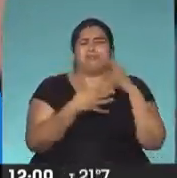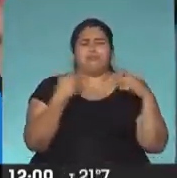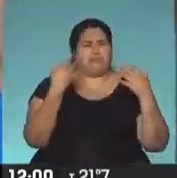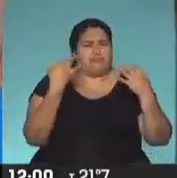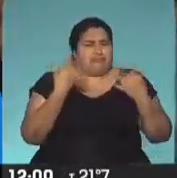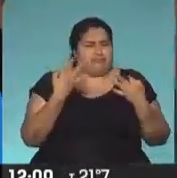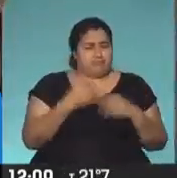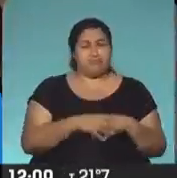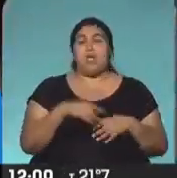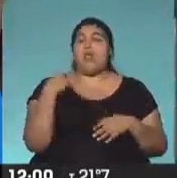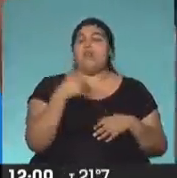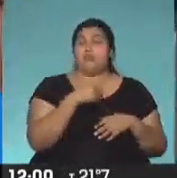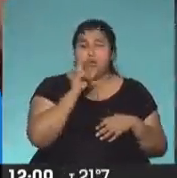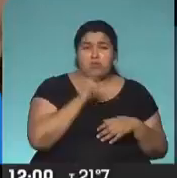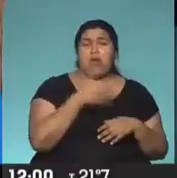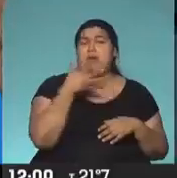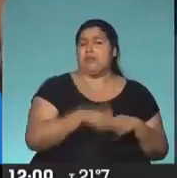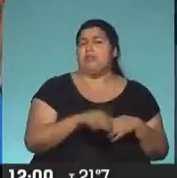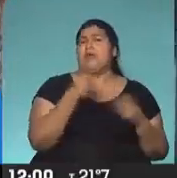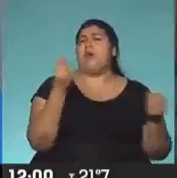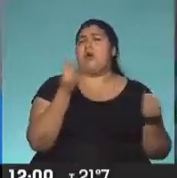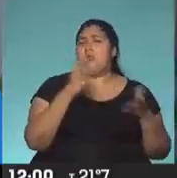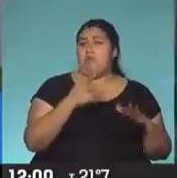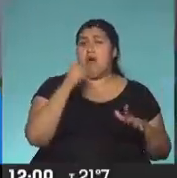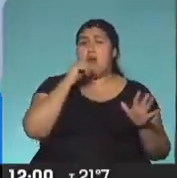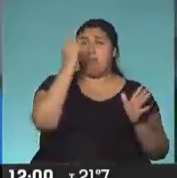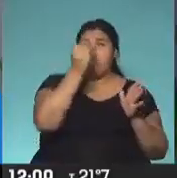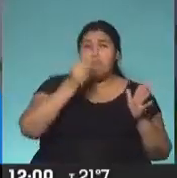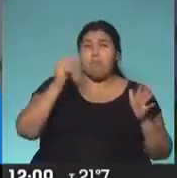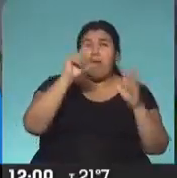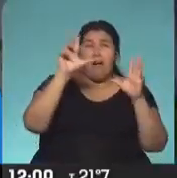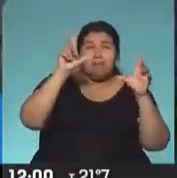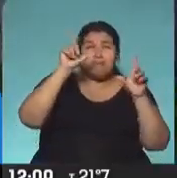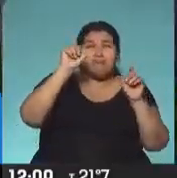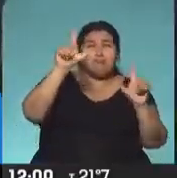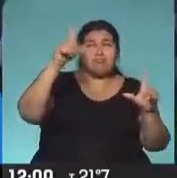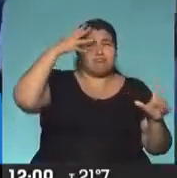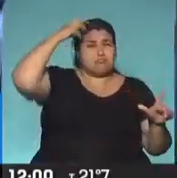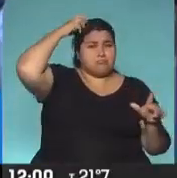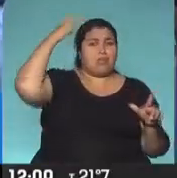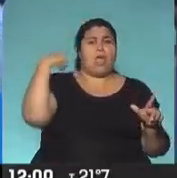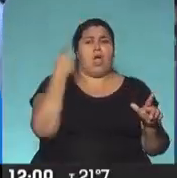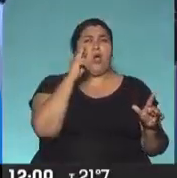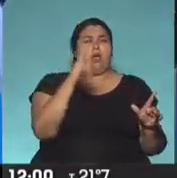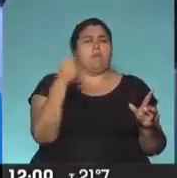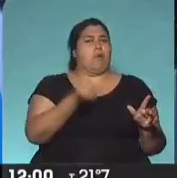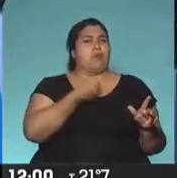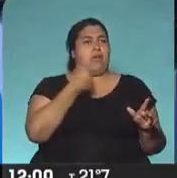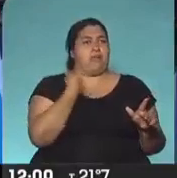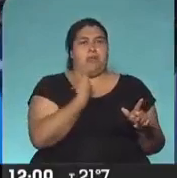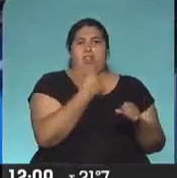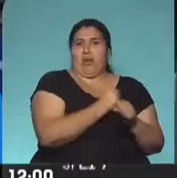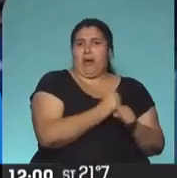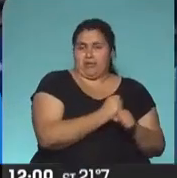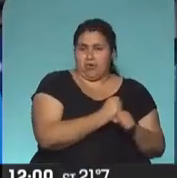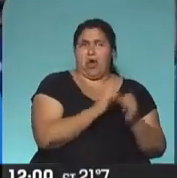que nosotros entendemos que más allá de la imagen de Evita, que es un símbolo icónico y muy importante para nosotros los trabajadores, que también es cierto, es que es